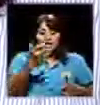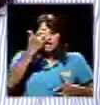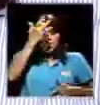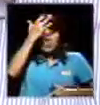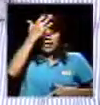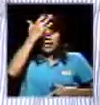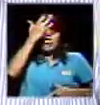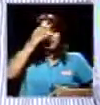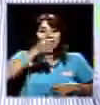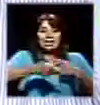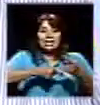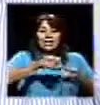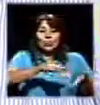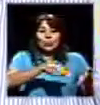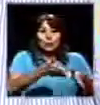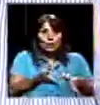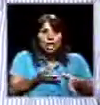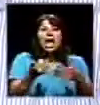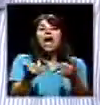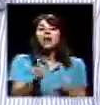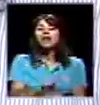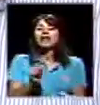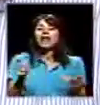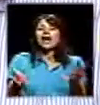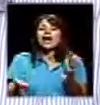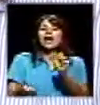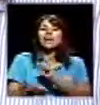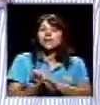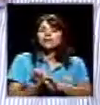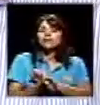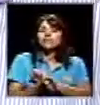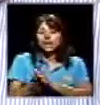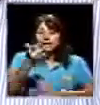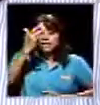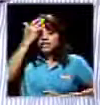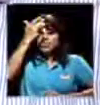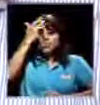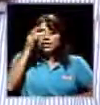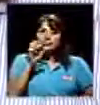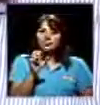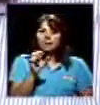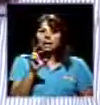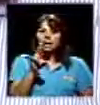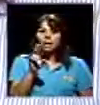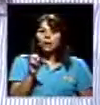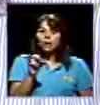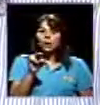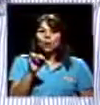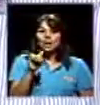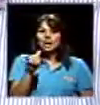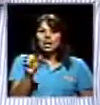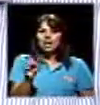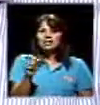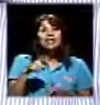mortales en enfermedades crónicas. Entonces, ¿qué queremos? Bueno, analizar cómo es esa eficiencia en el sector